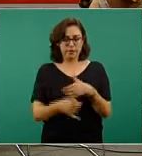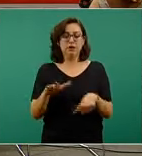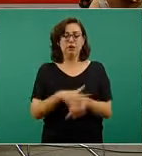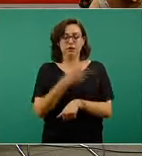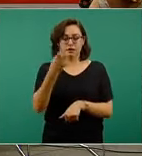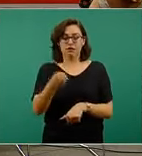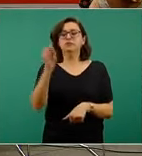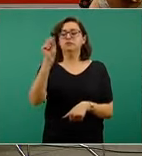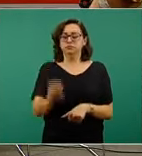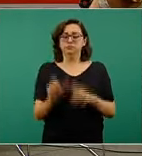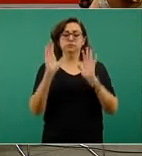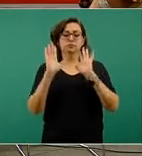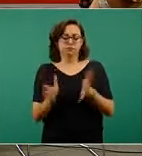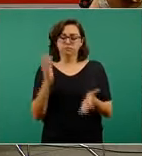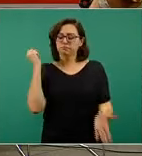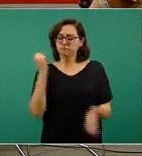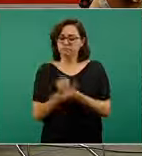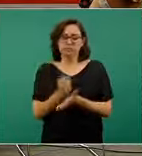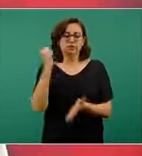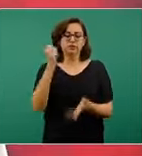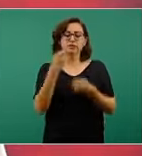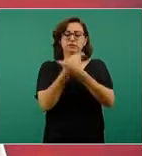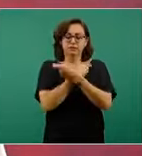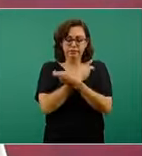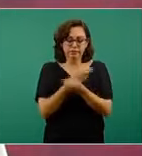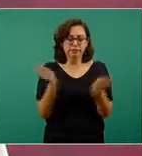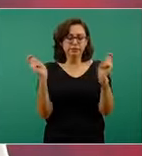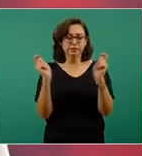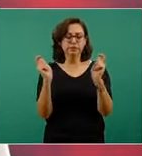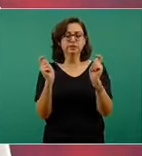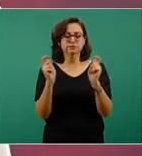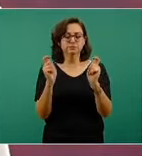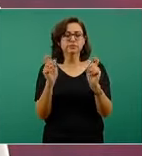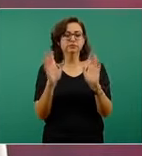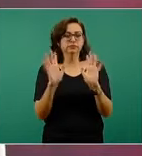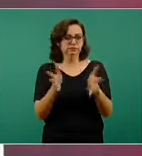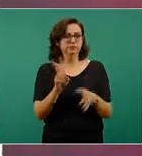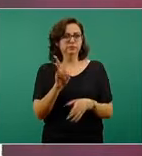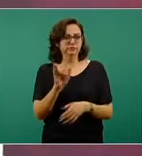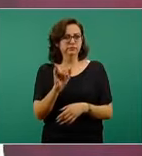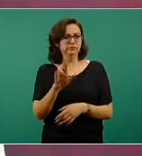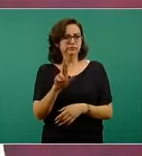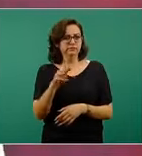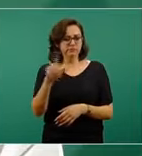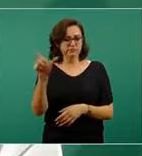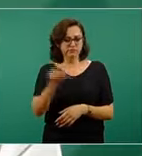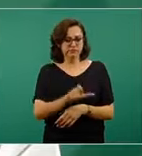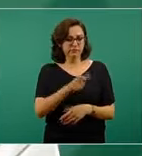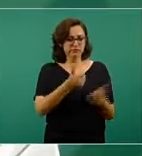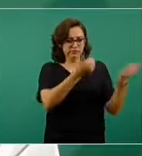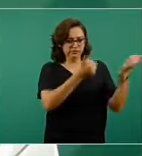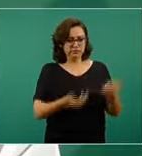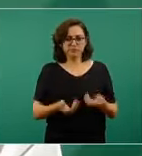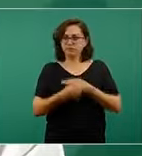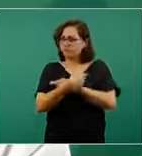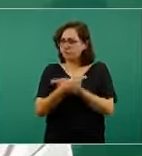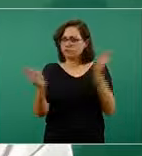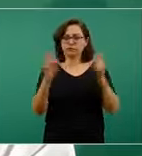liberan y van a ser usadas de manera inmediata. Hoy ya están en Birmex, en las 32 entidades